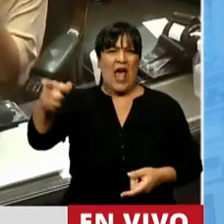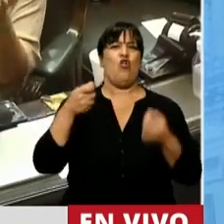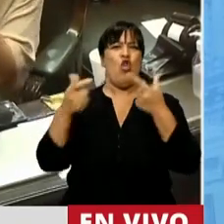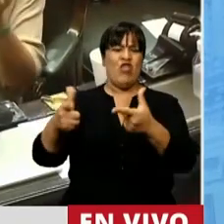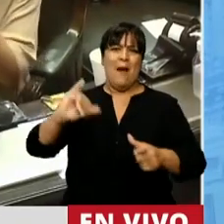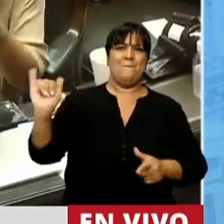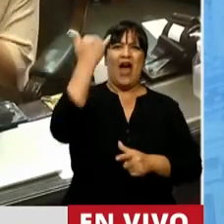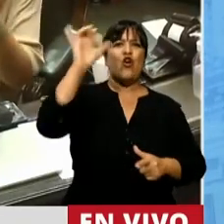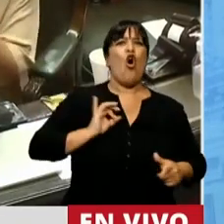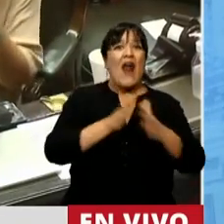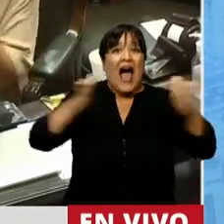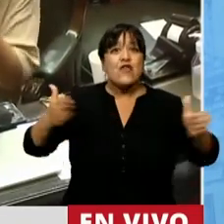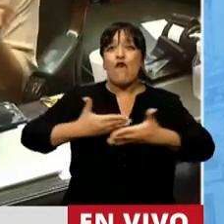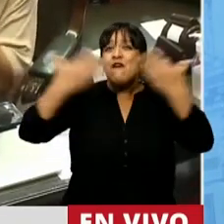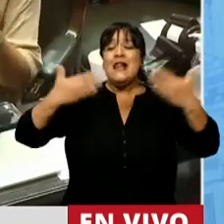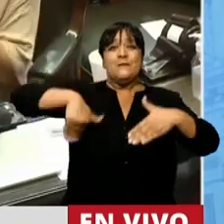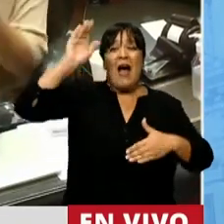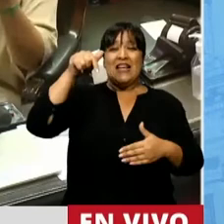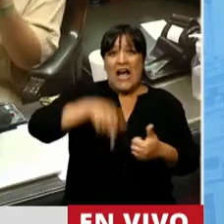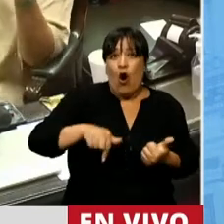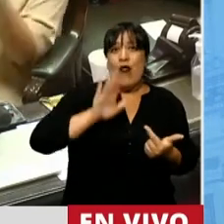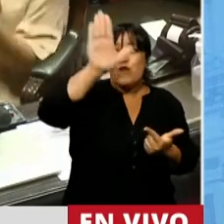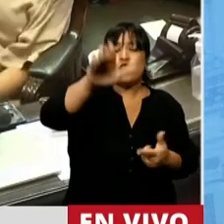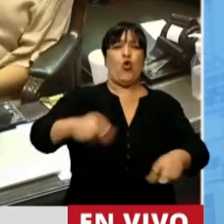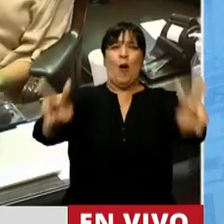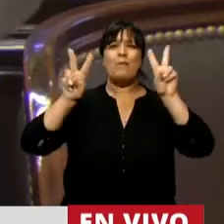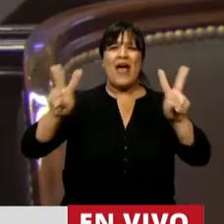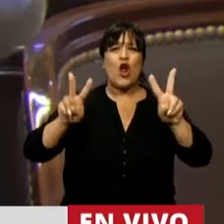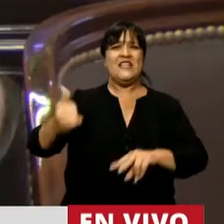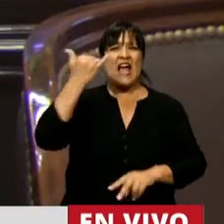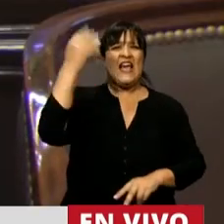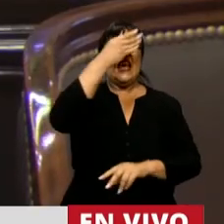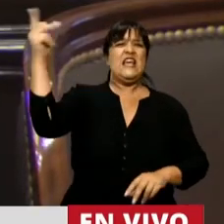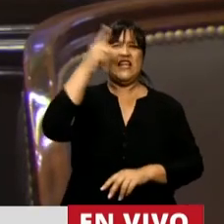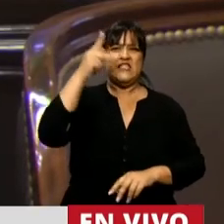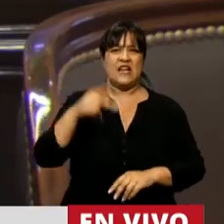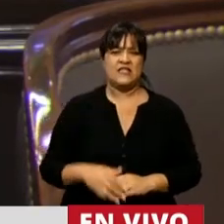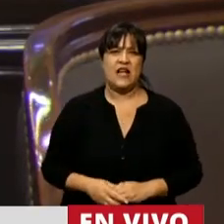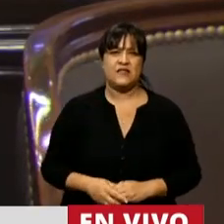años más felices fueron son y serán peronistas y kirchneristas